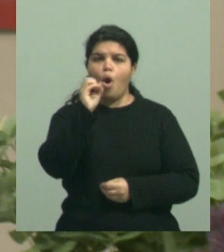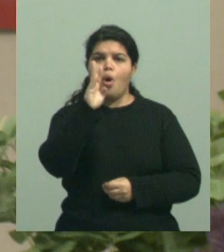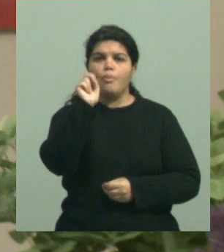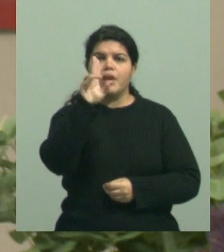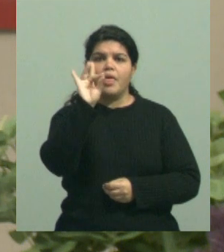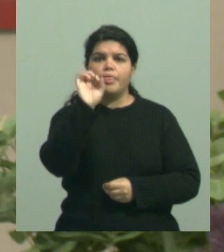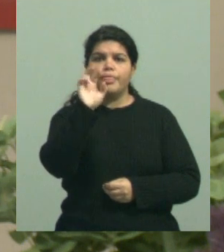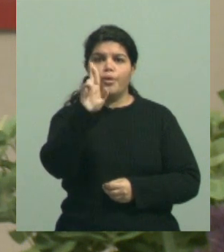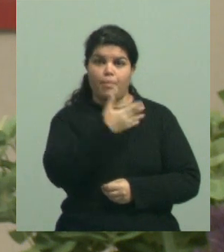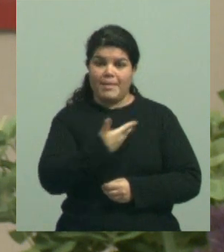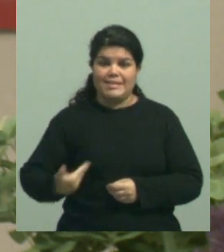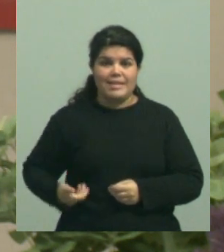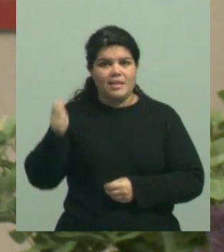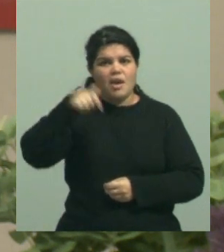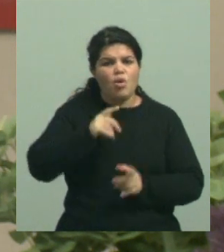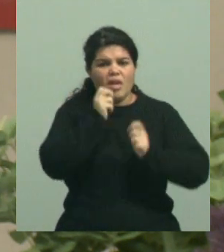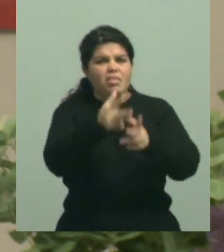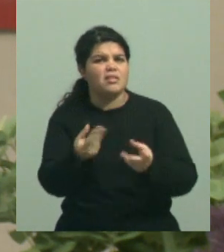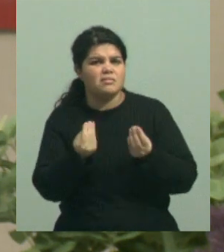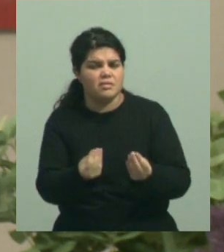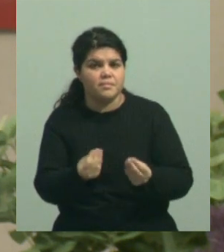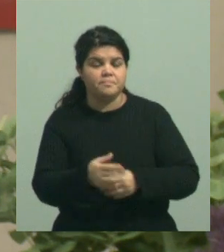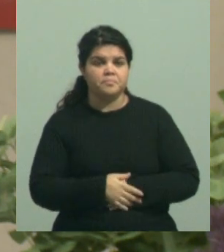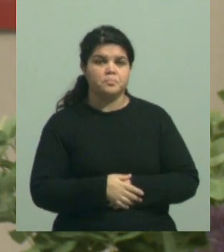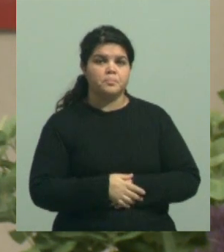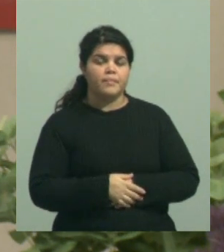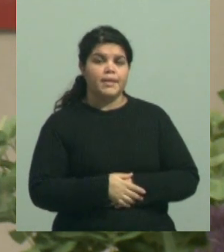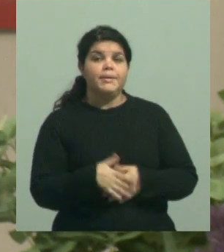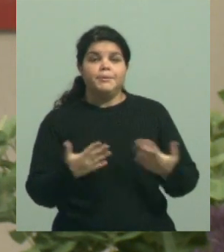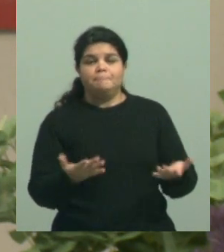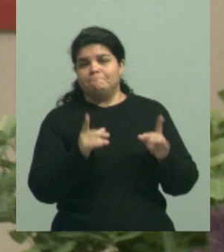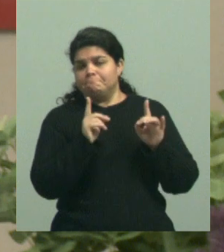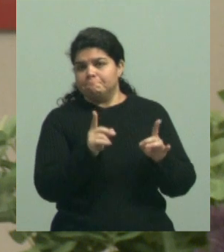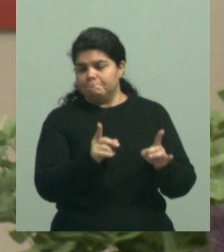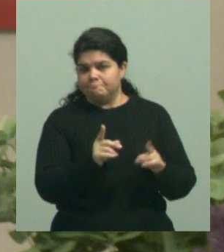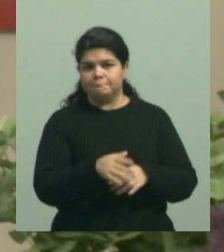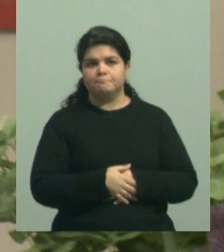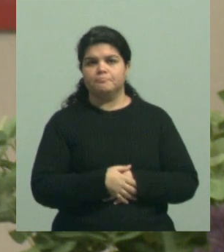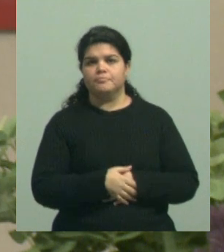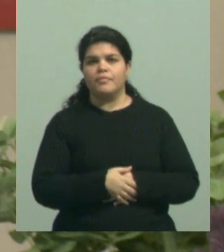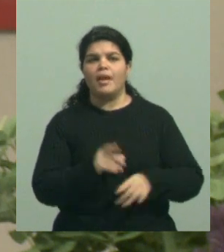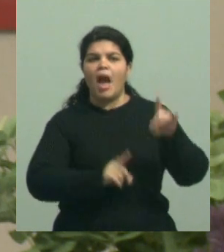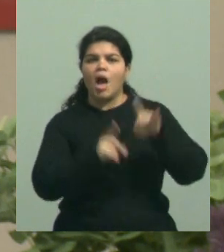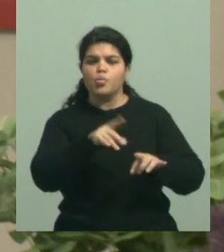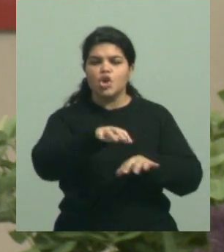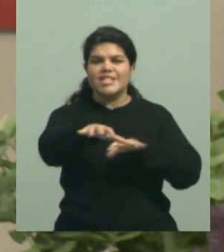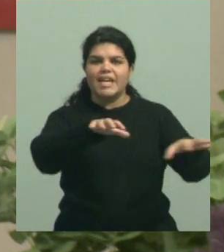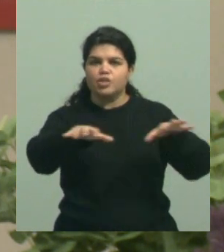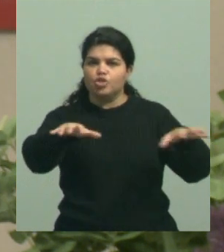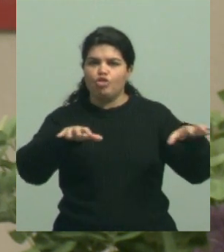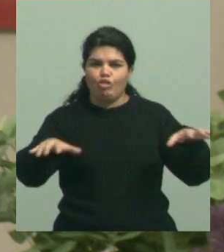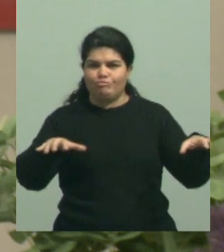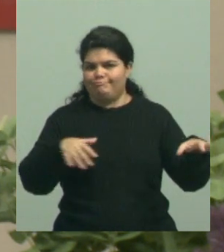creo yo, desde, digamos, como avances concretos, reales, es la representatividad en sectores donde no había llegado